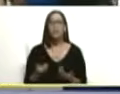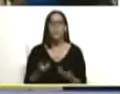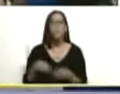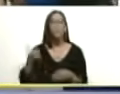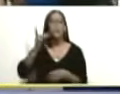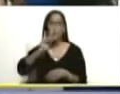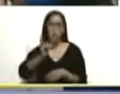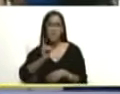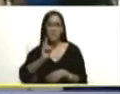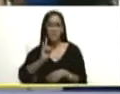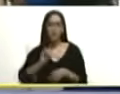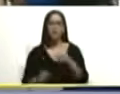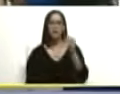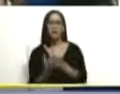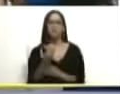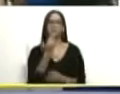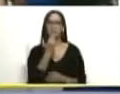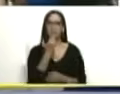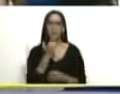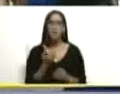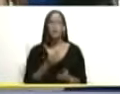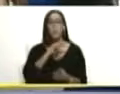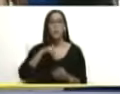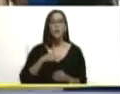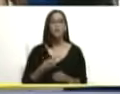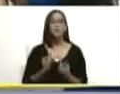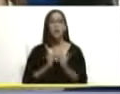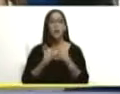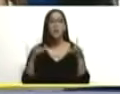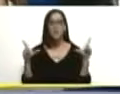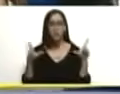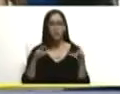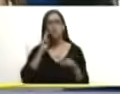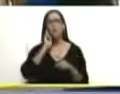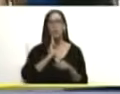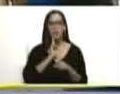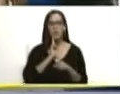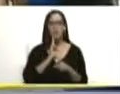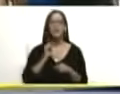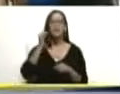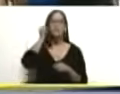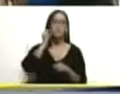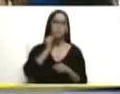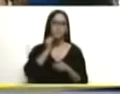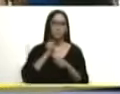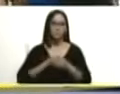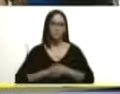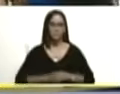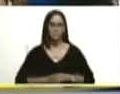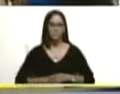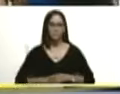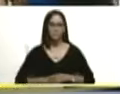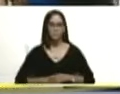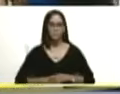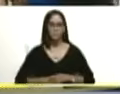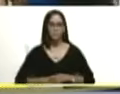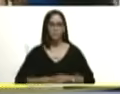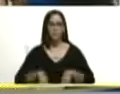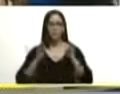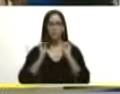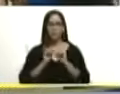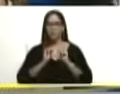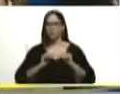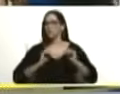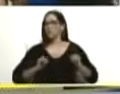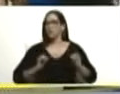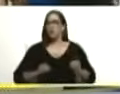Bolivia, recién fundada por nuestro libertador Bolívar y el gran mariscal de Ayacucho. Y la convocatoria del